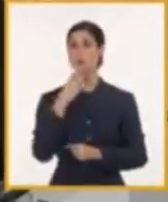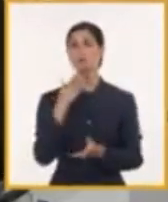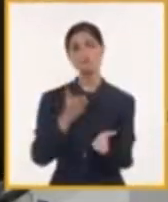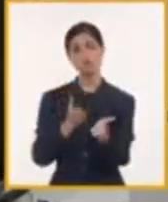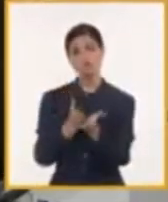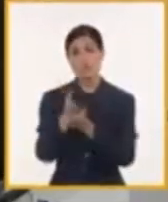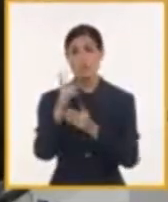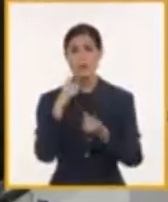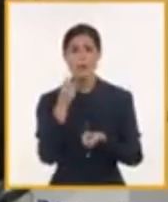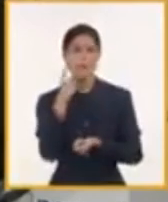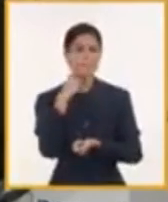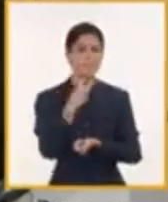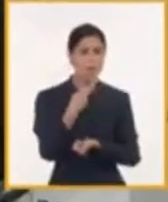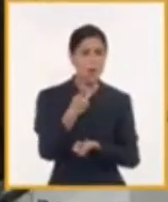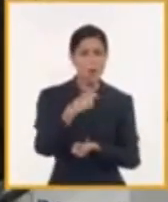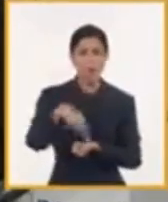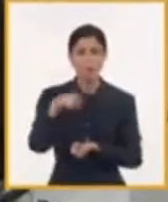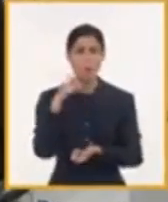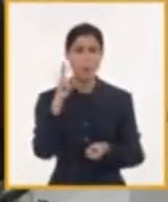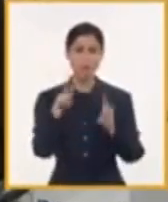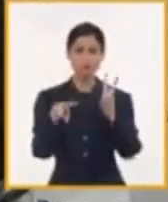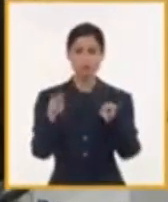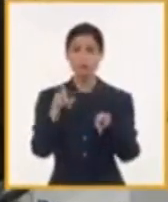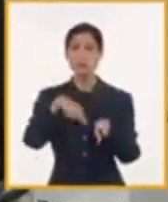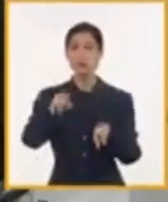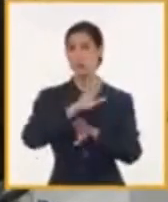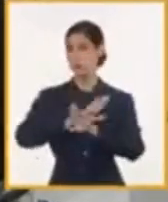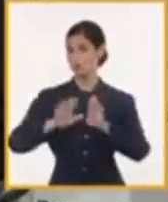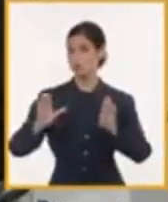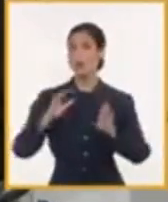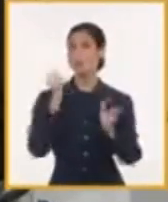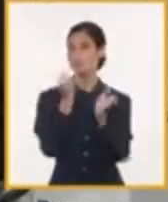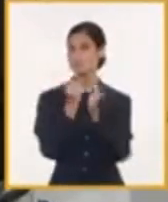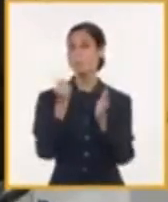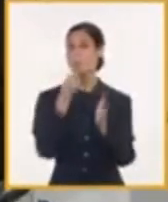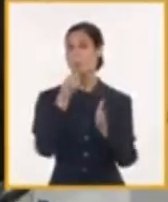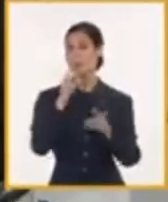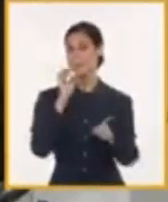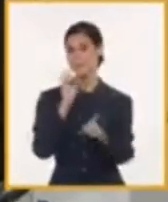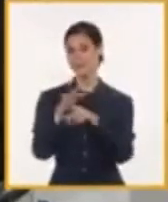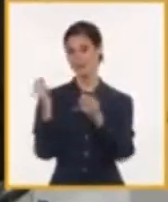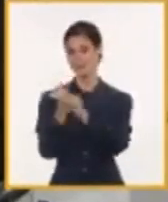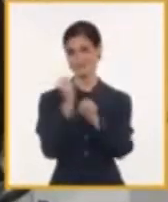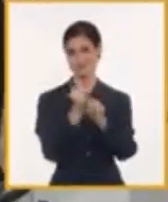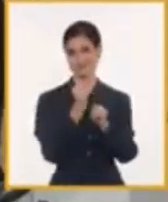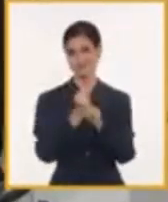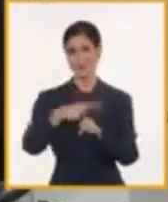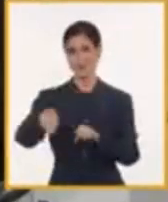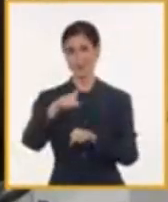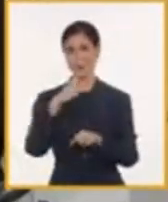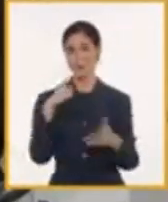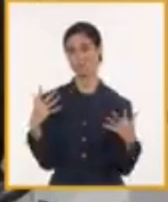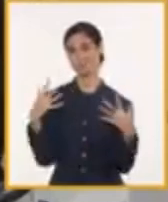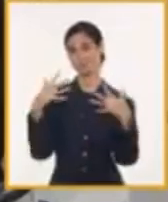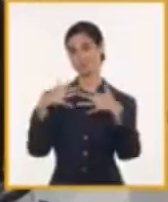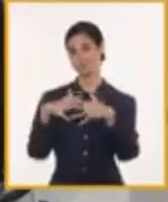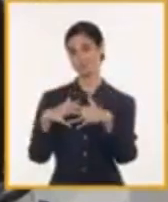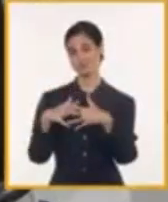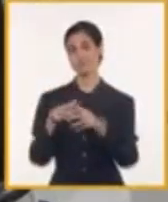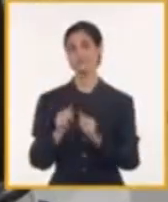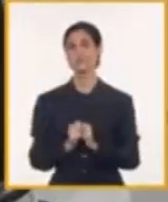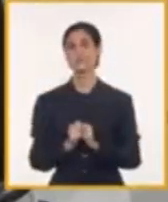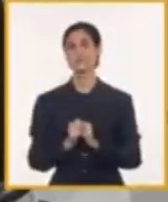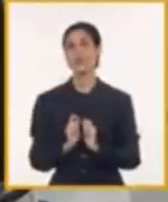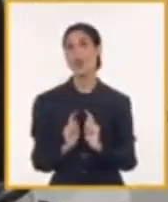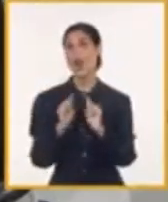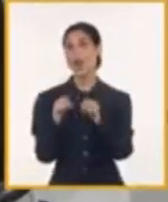aprobación, dándole más autonomía al sistema empresarial nuestro, a esa UE, que es donde realmente se realizan